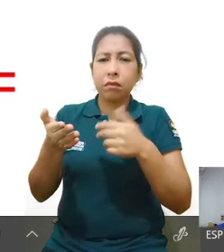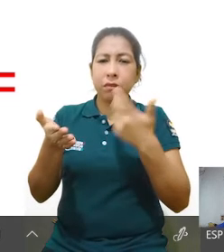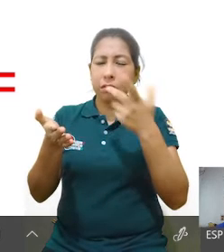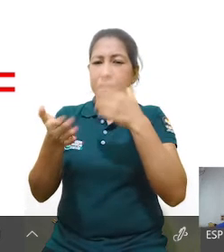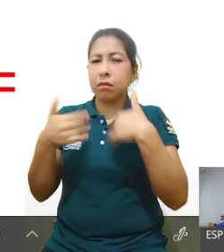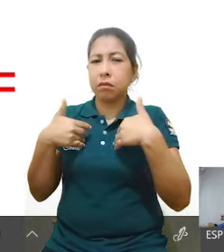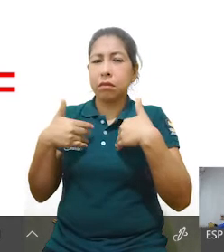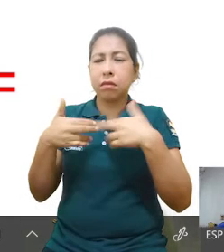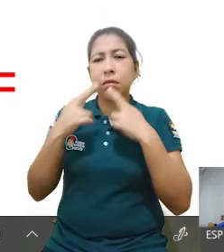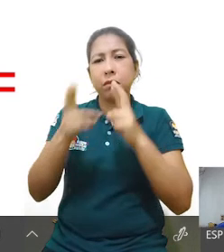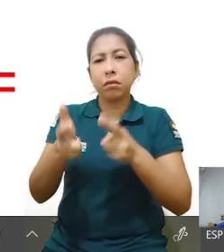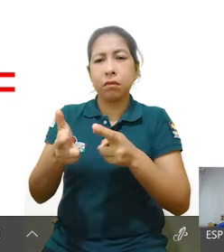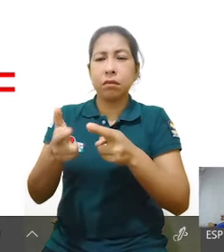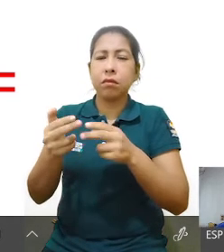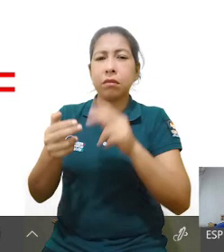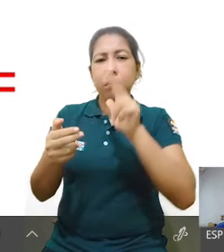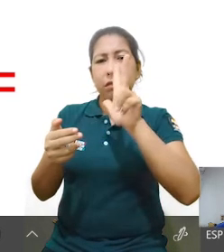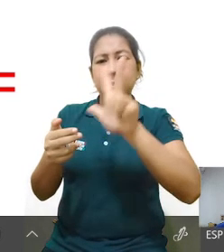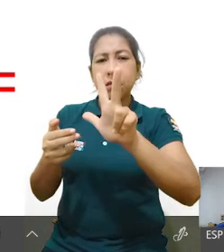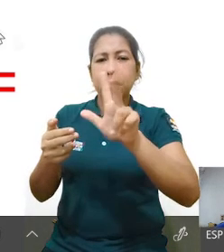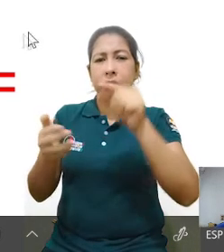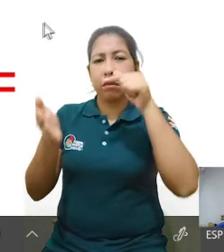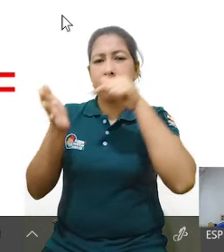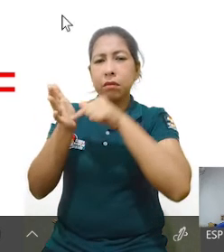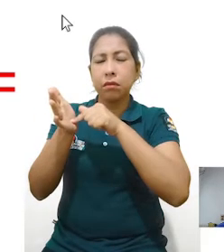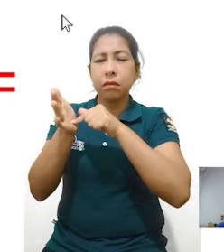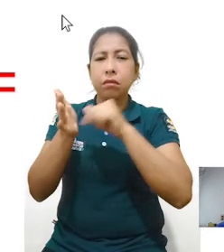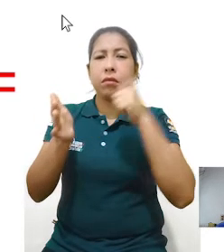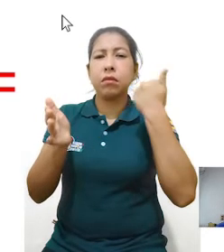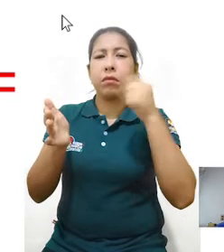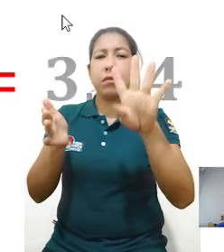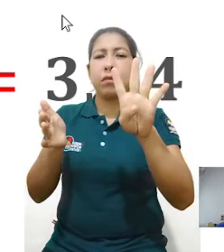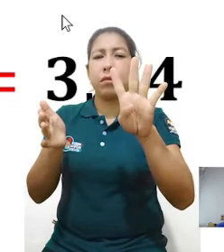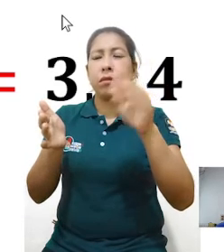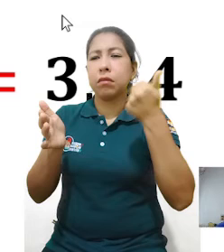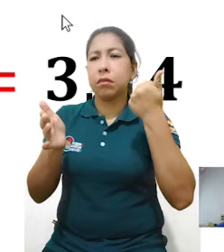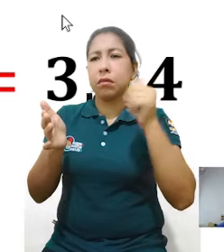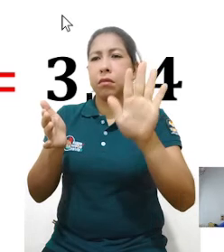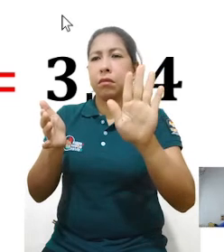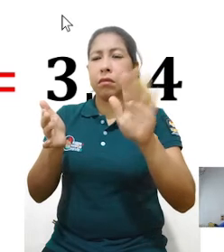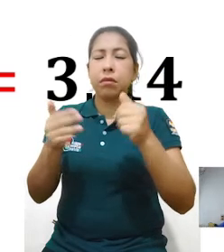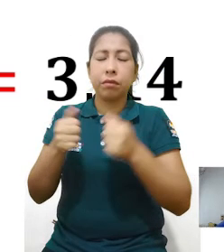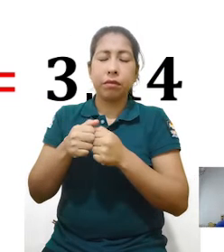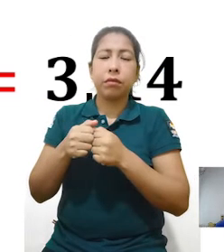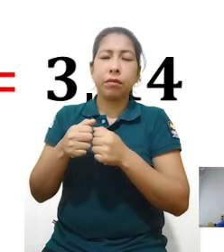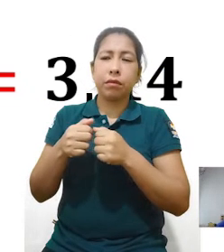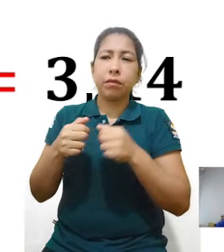pi. Resultado 3.14. Venimos a nuestro resultado y anotamos el